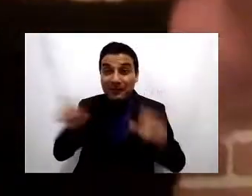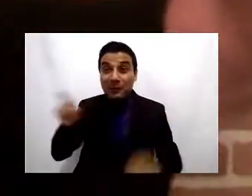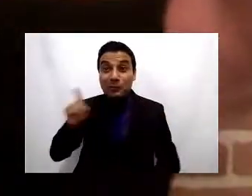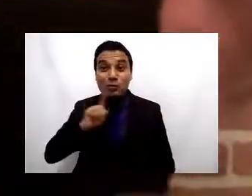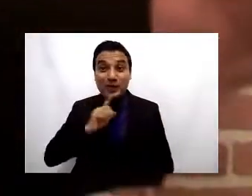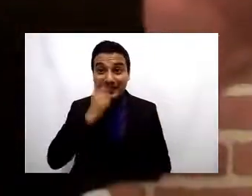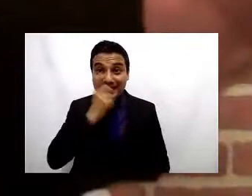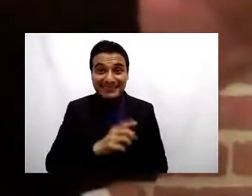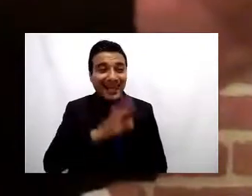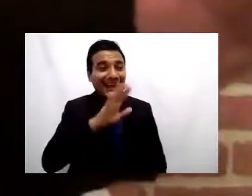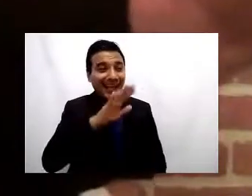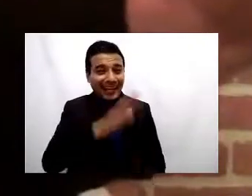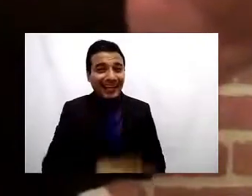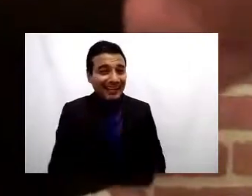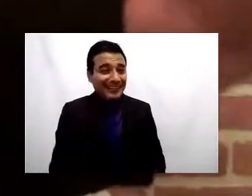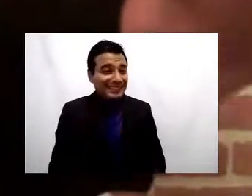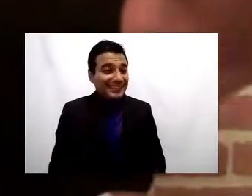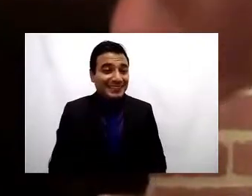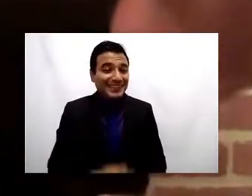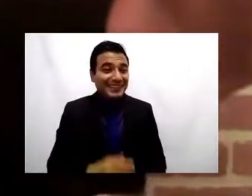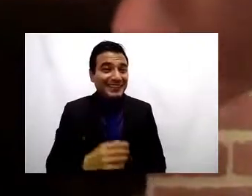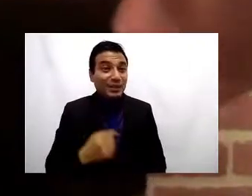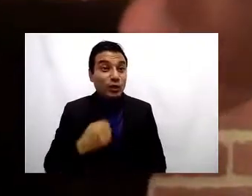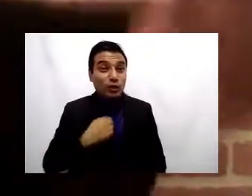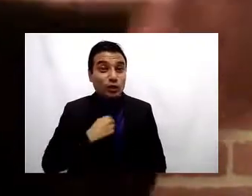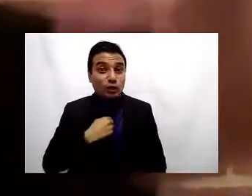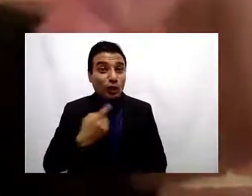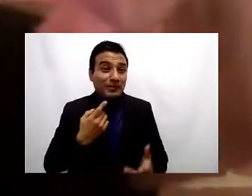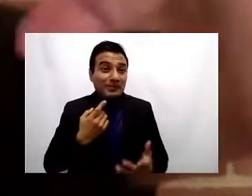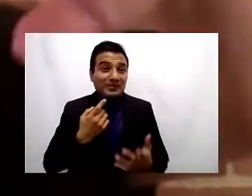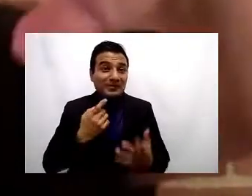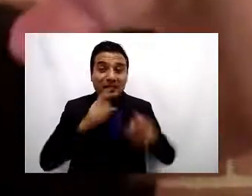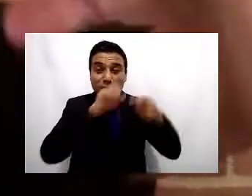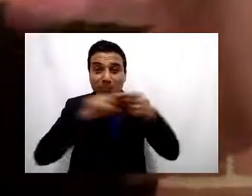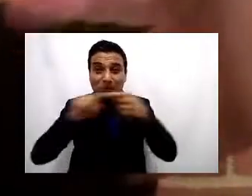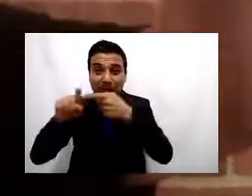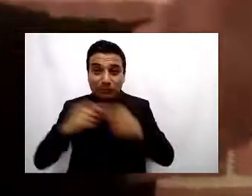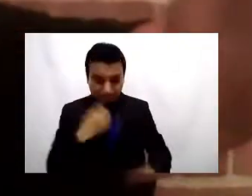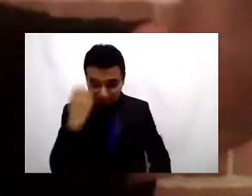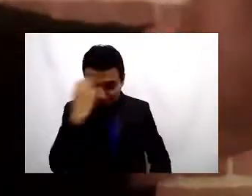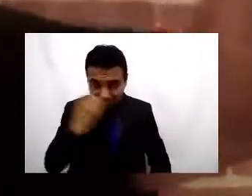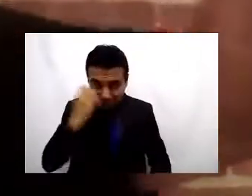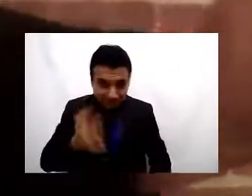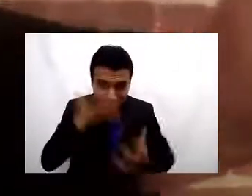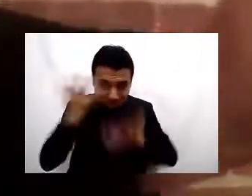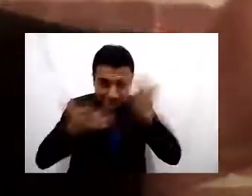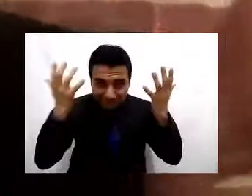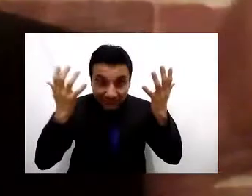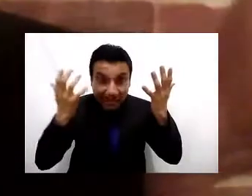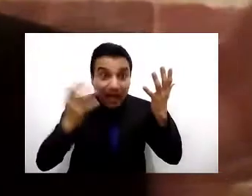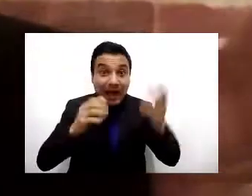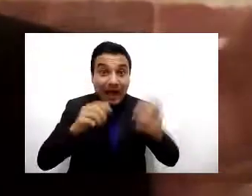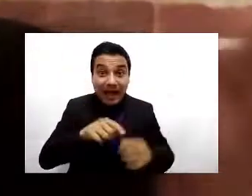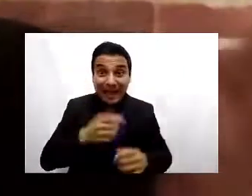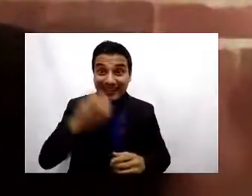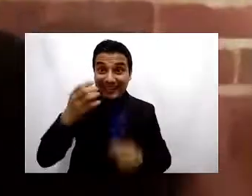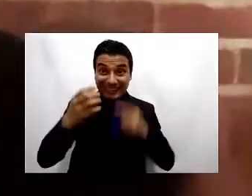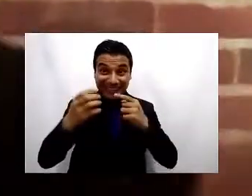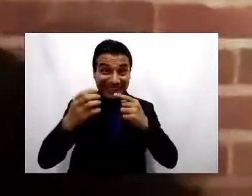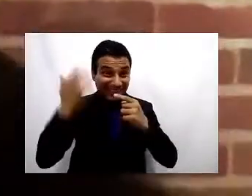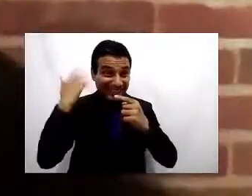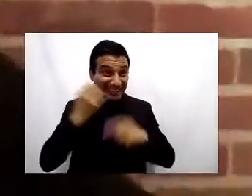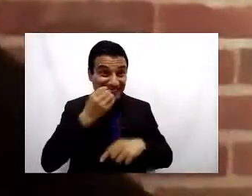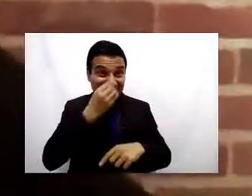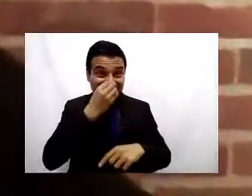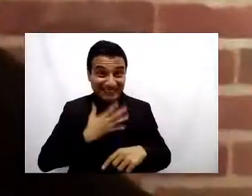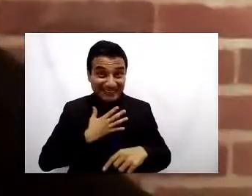ah, estuve revisando el ropero y encontré que el perfume que me trajiste del free shop la última vez que fuiste